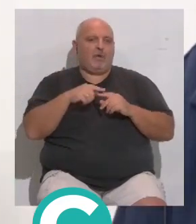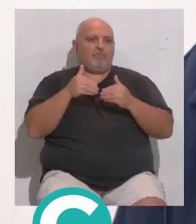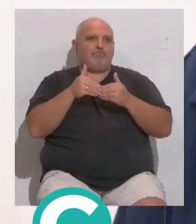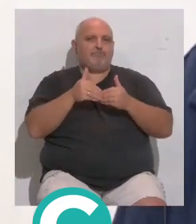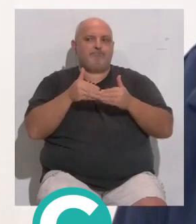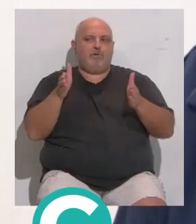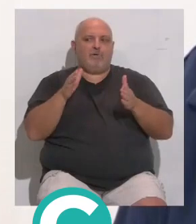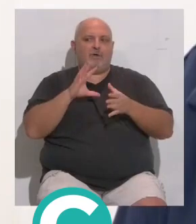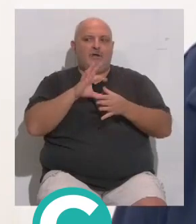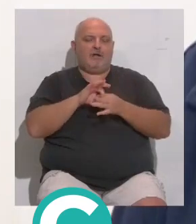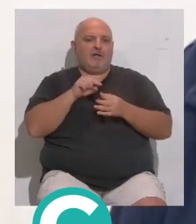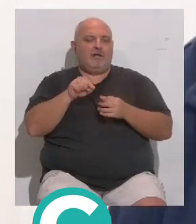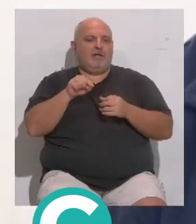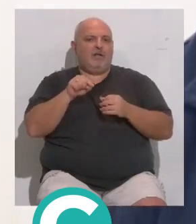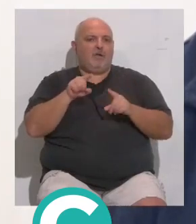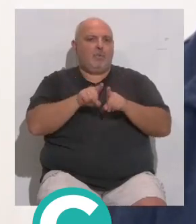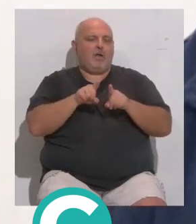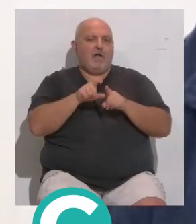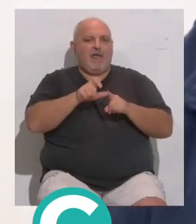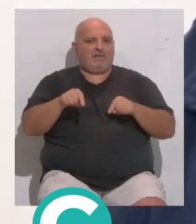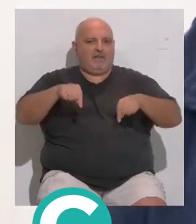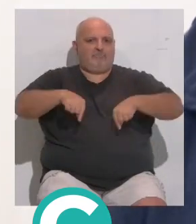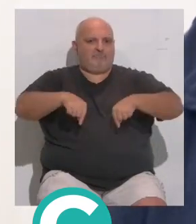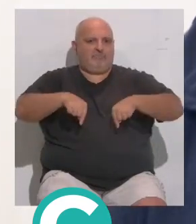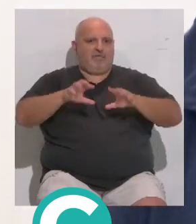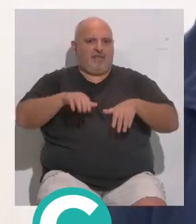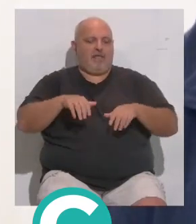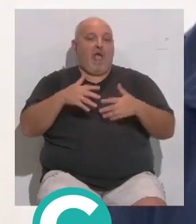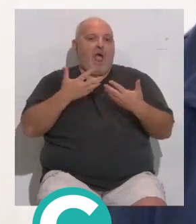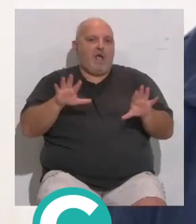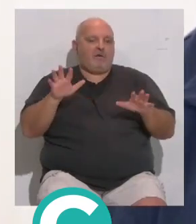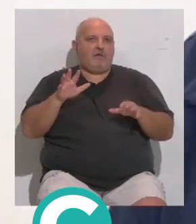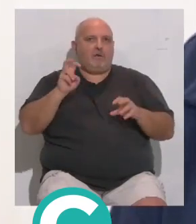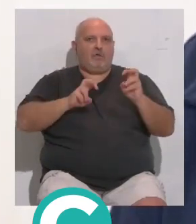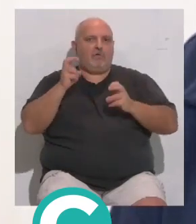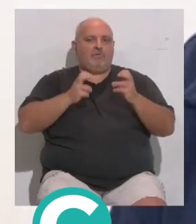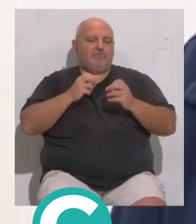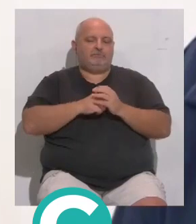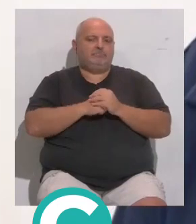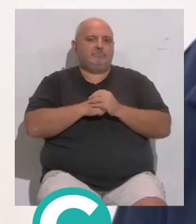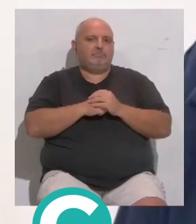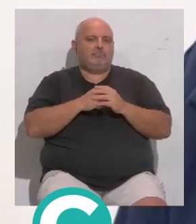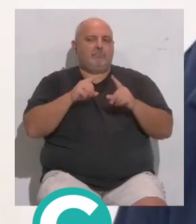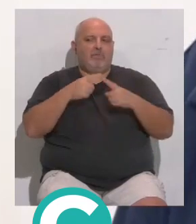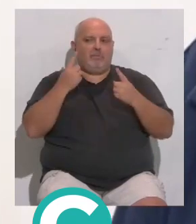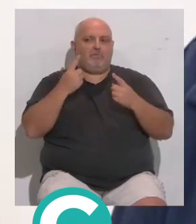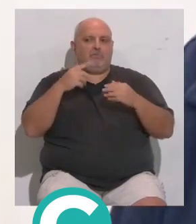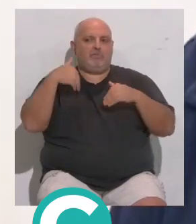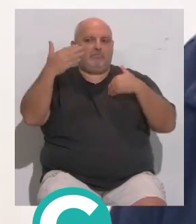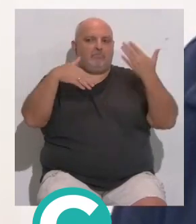de salida del carnaval, que sean con gente de aquí, aunque bueno, sí hay que contar con alguno que no sea de aquí,